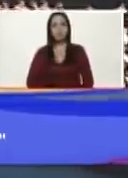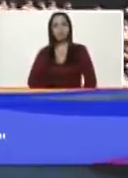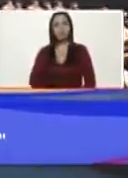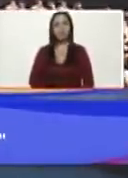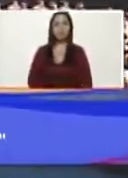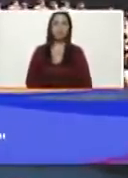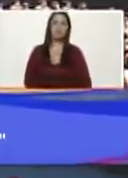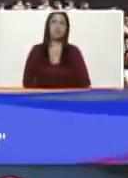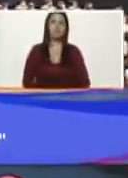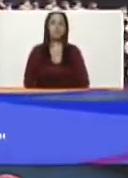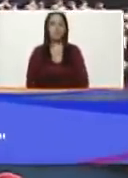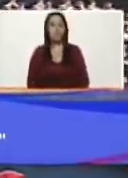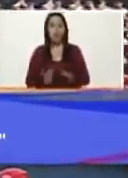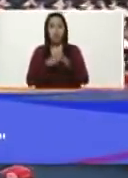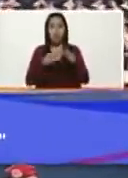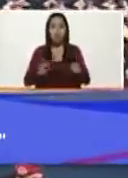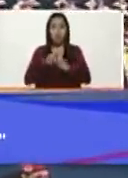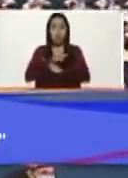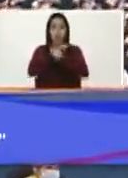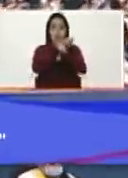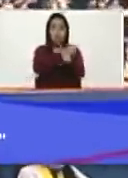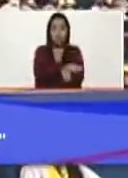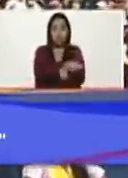Graduandos y graduanda,